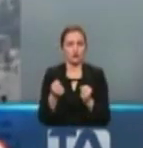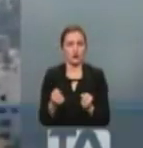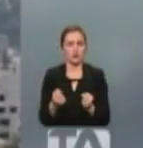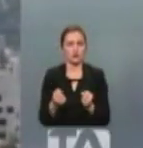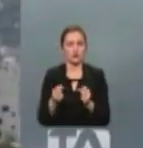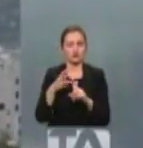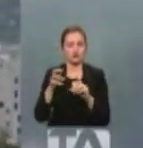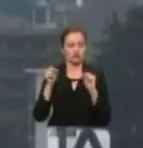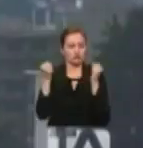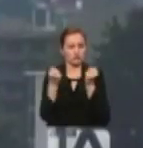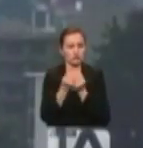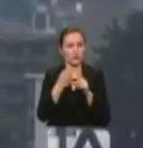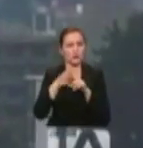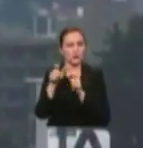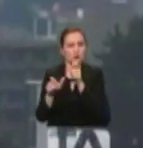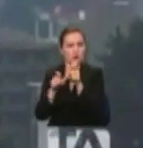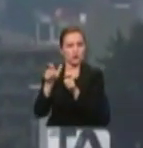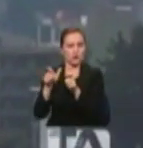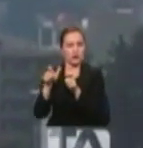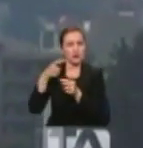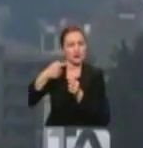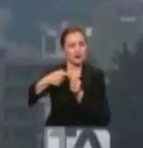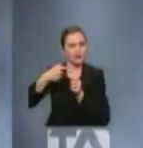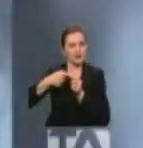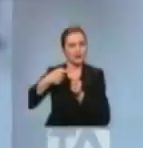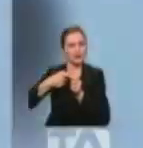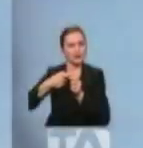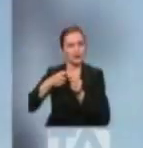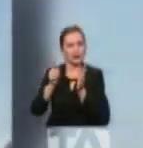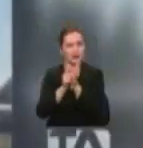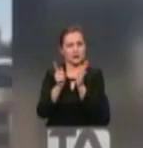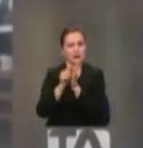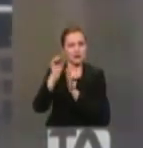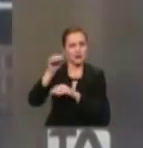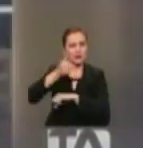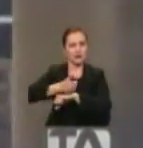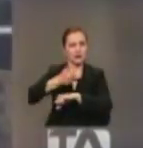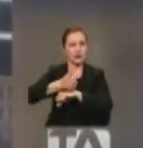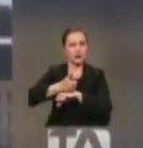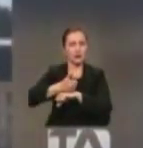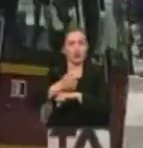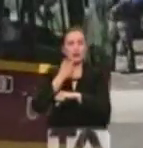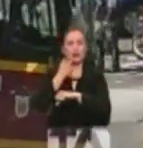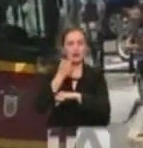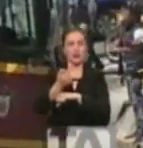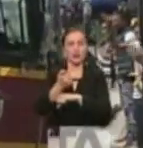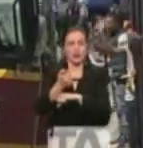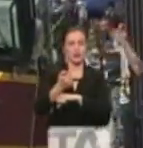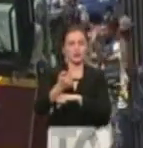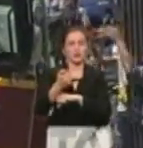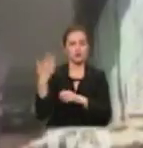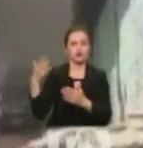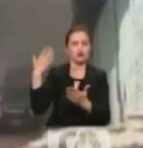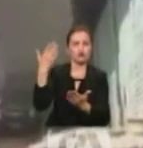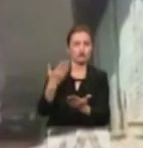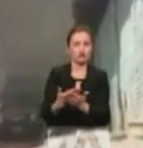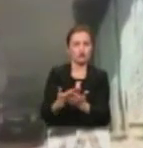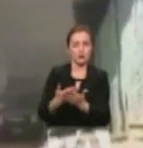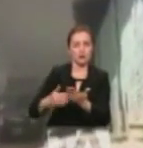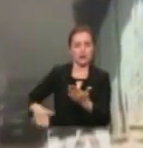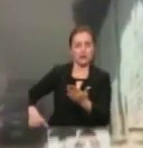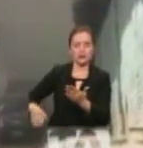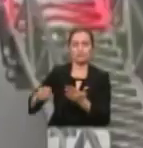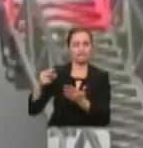Mediante redes sociales, varios usuarios de la capital alertaban a las autoridades, quienes no demoraron en llegar al lugar